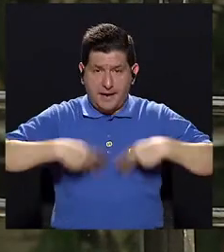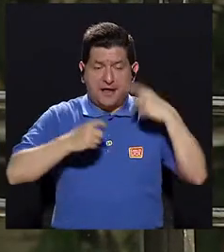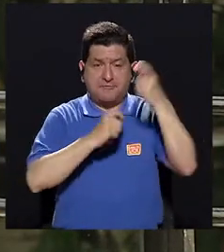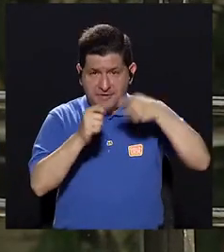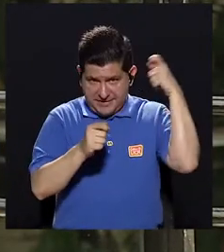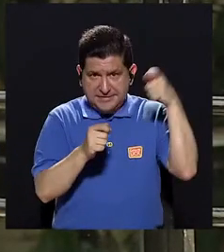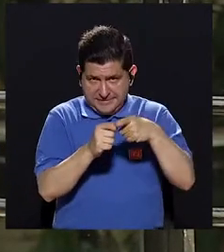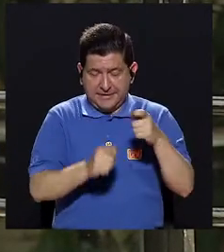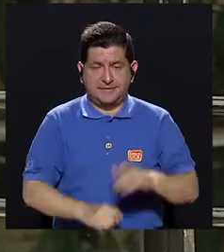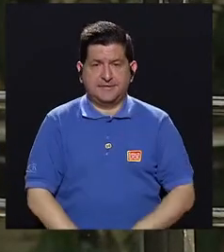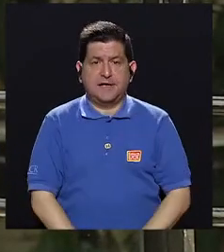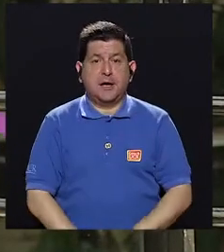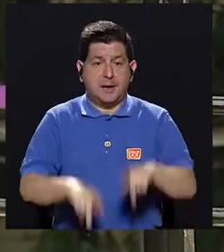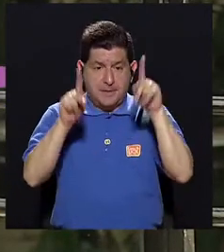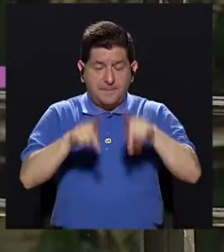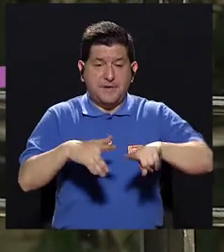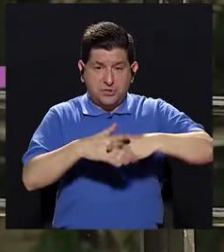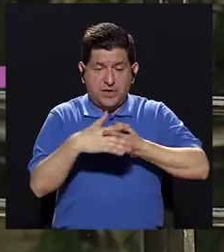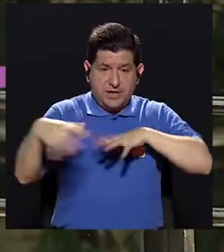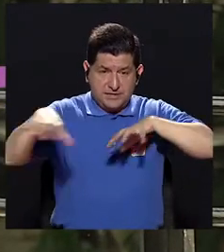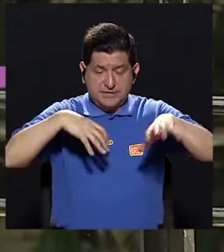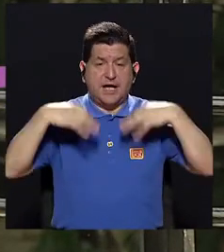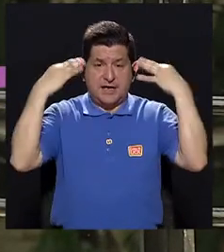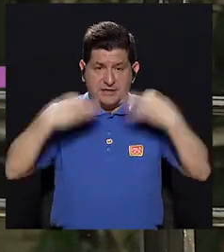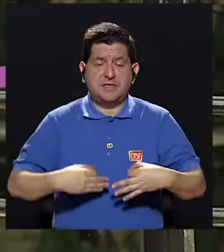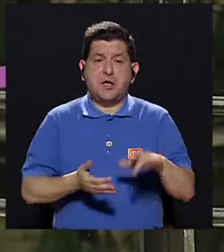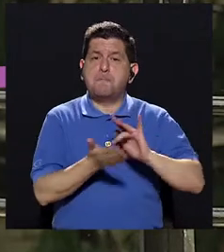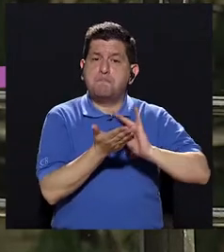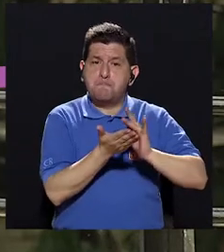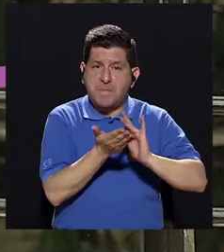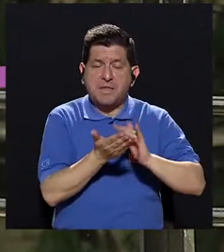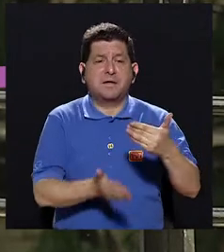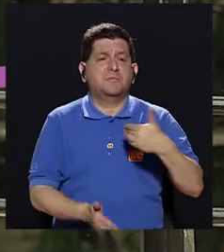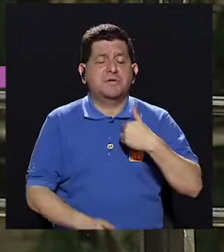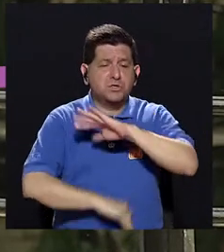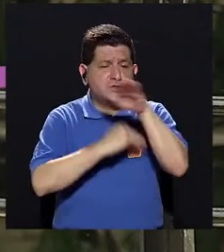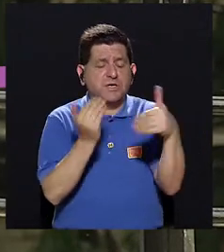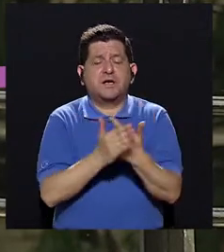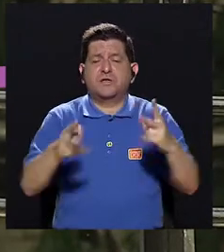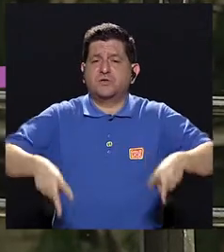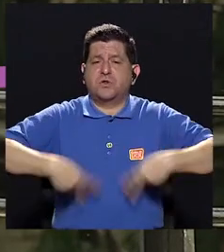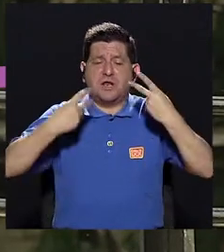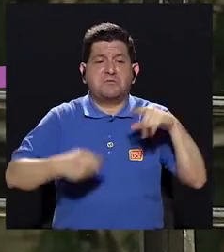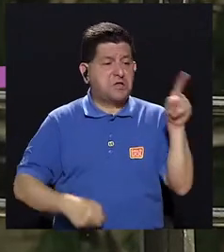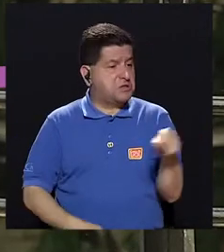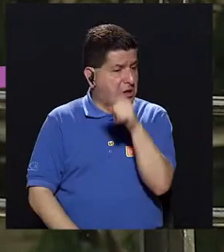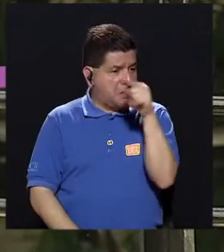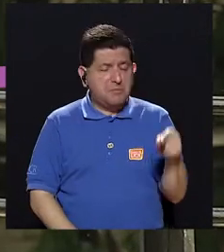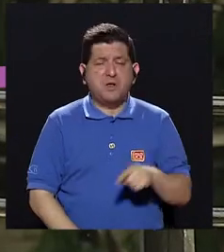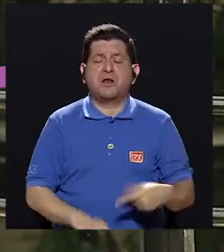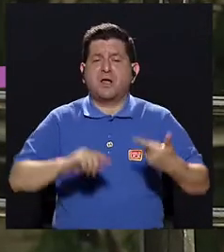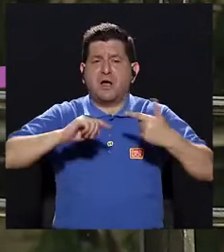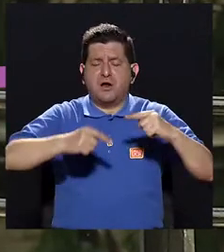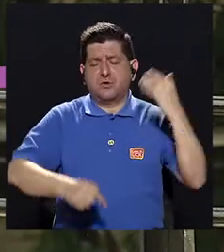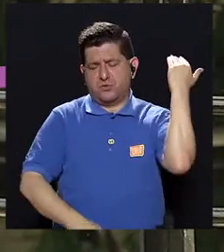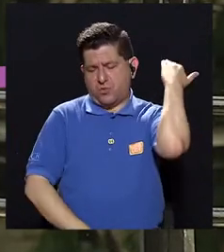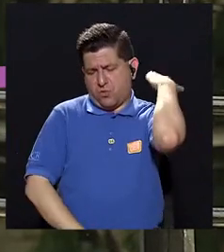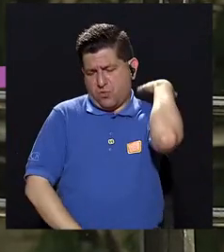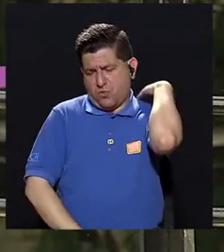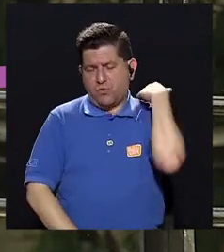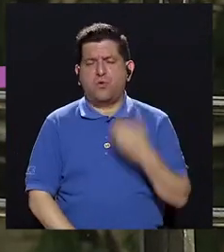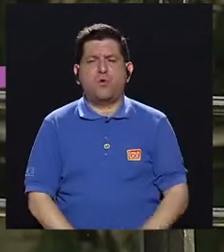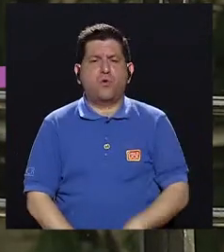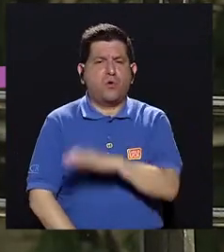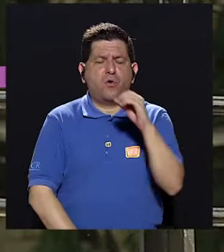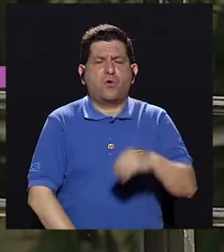así literalmente. Inclusive personas que empiezan a hacer actividad física, hasta medicamentos que tienen de por vida se le han quitado, dolores de espalda,